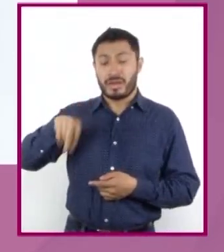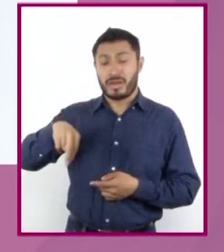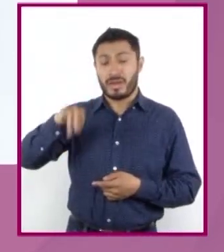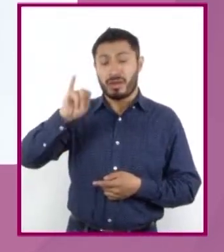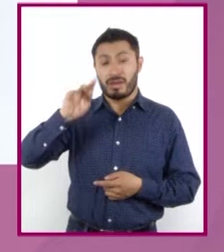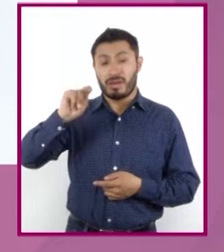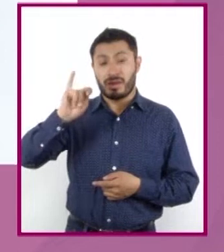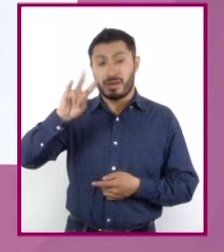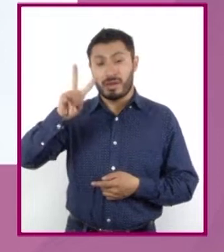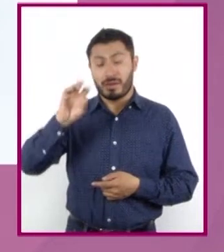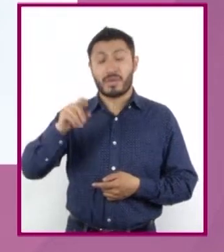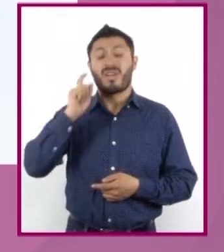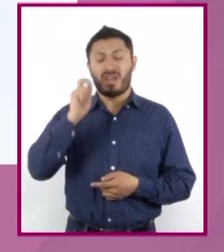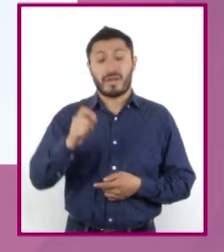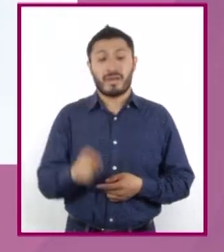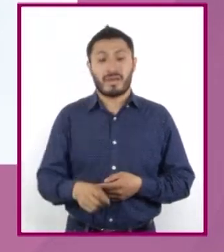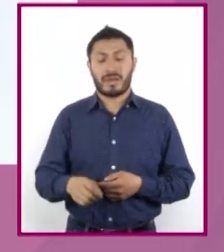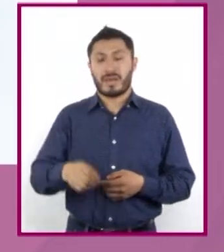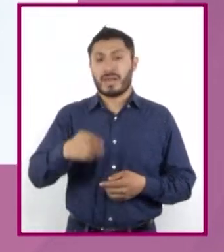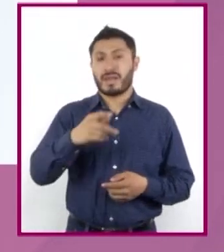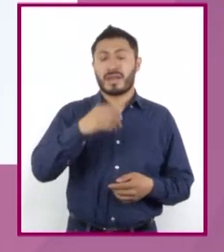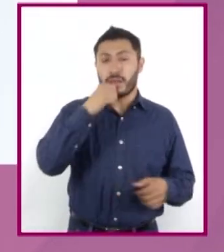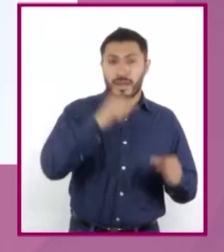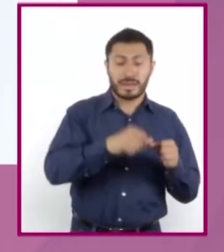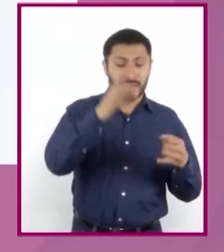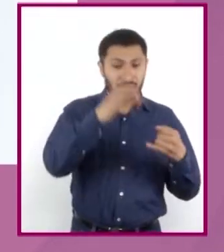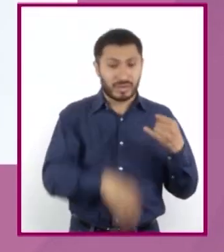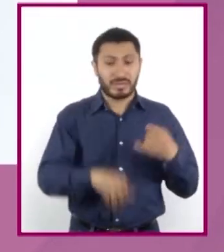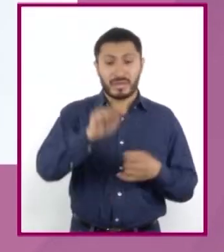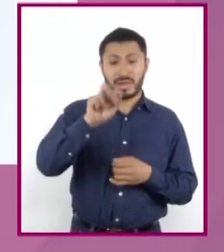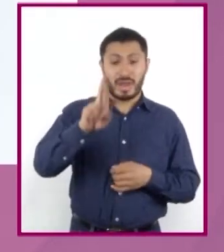con terminación ar, er, ir.